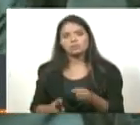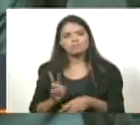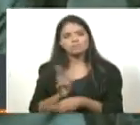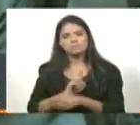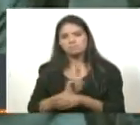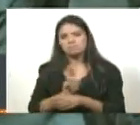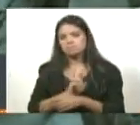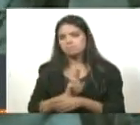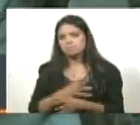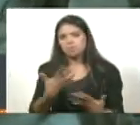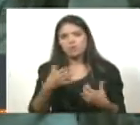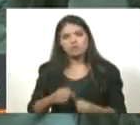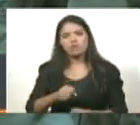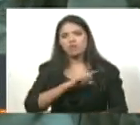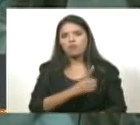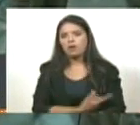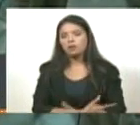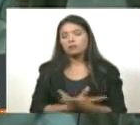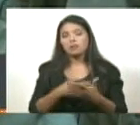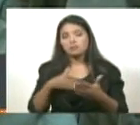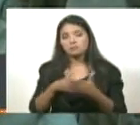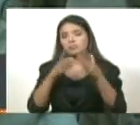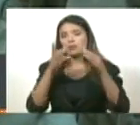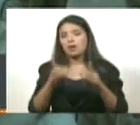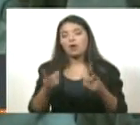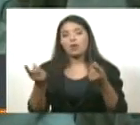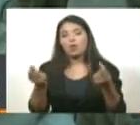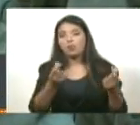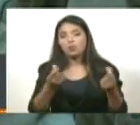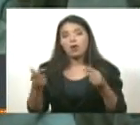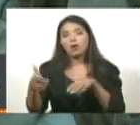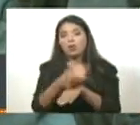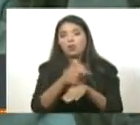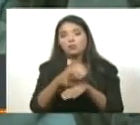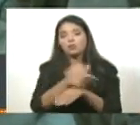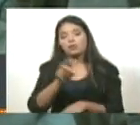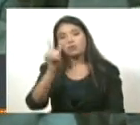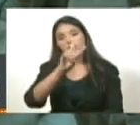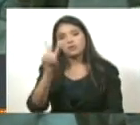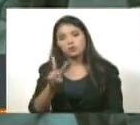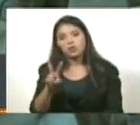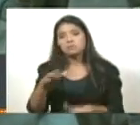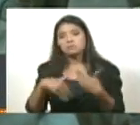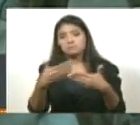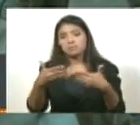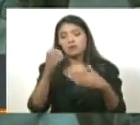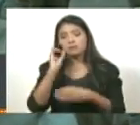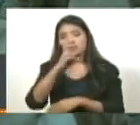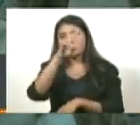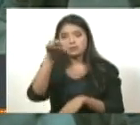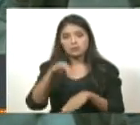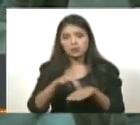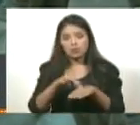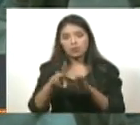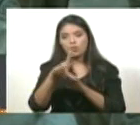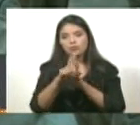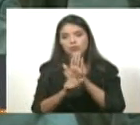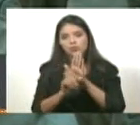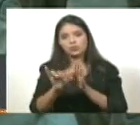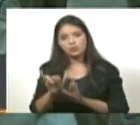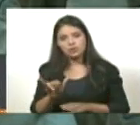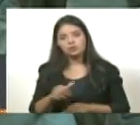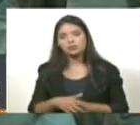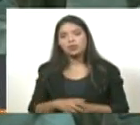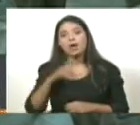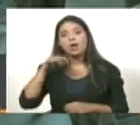rápidas y fuertes acciones económicas si el gobierno de Venezuela procede con la Asamblea Nacional Constituyente